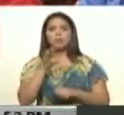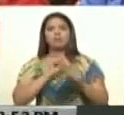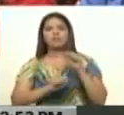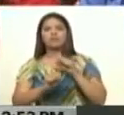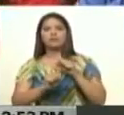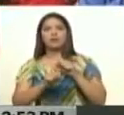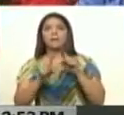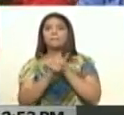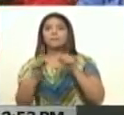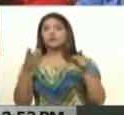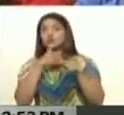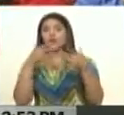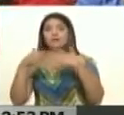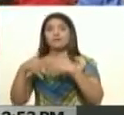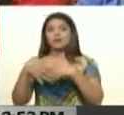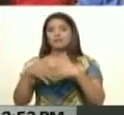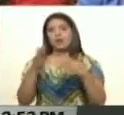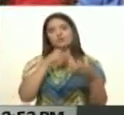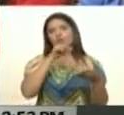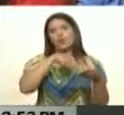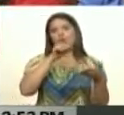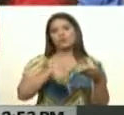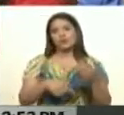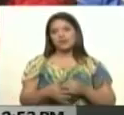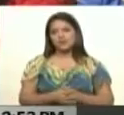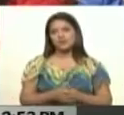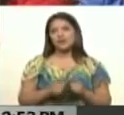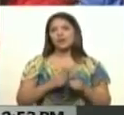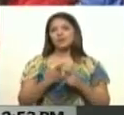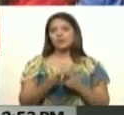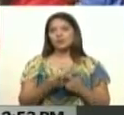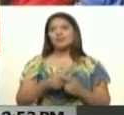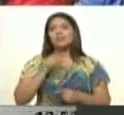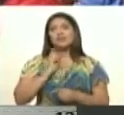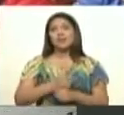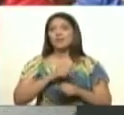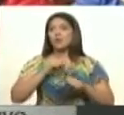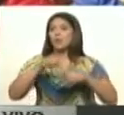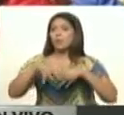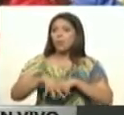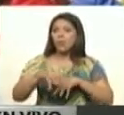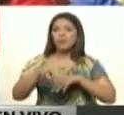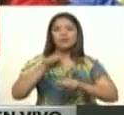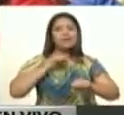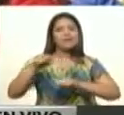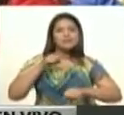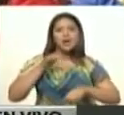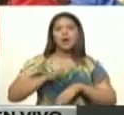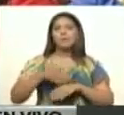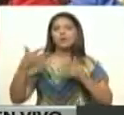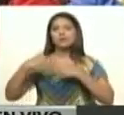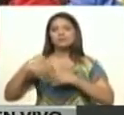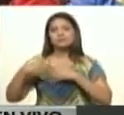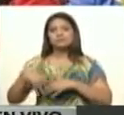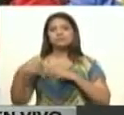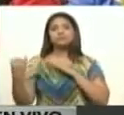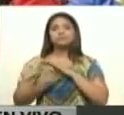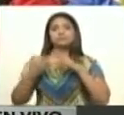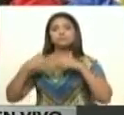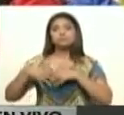hay corporación, lamentablemente no hay convención colectiva. ¿Por qué tenemos que movilizarnos? Porque nuestra corporación y nuestra